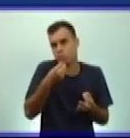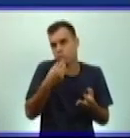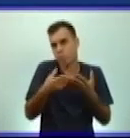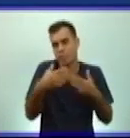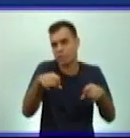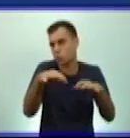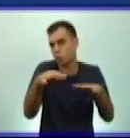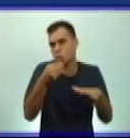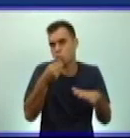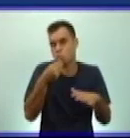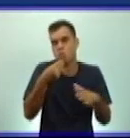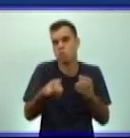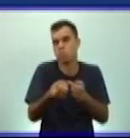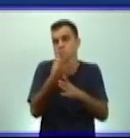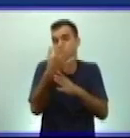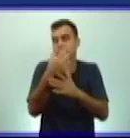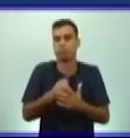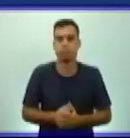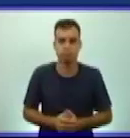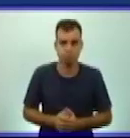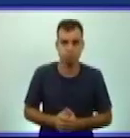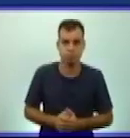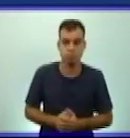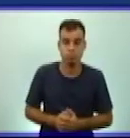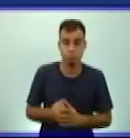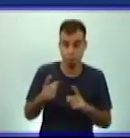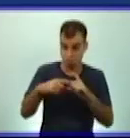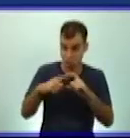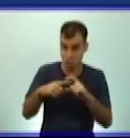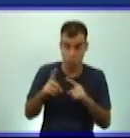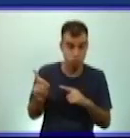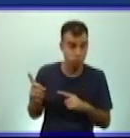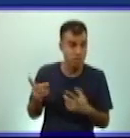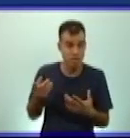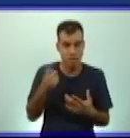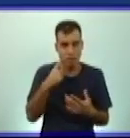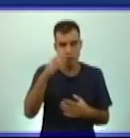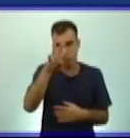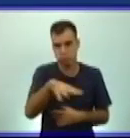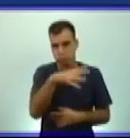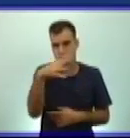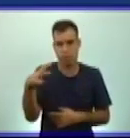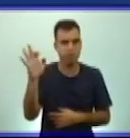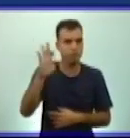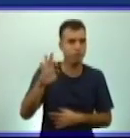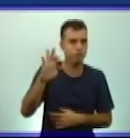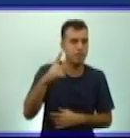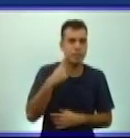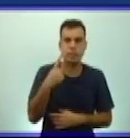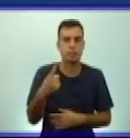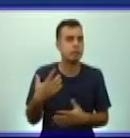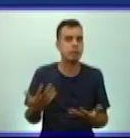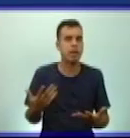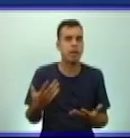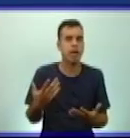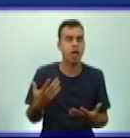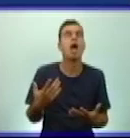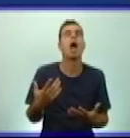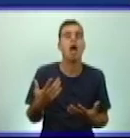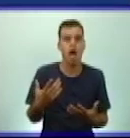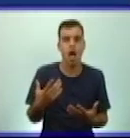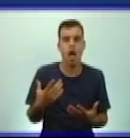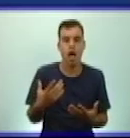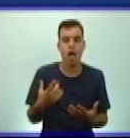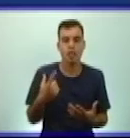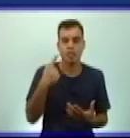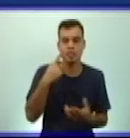problemática. Para ello, para este contenido vamos a utilizar un modelo físico que vamos a conocerse como cuerpo sólido. Este cuerpo